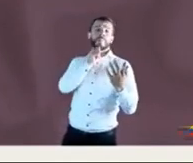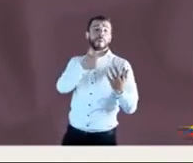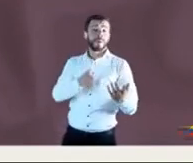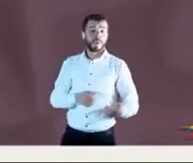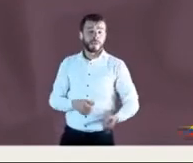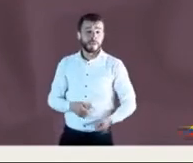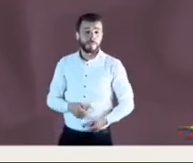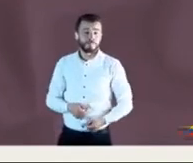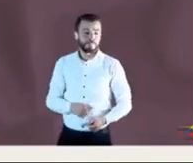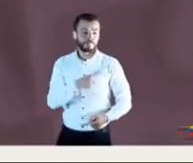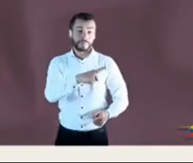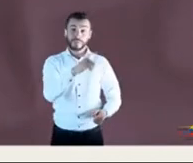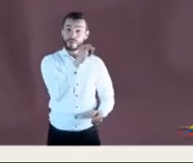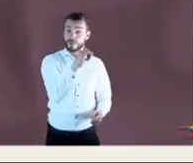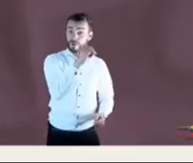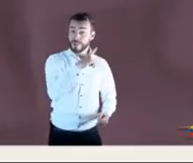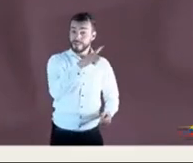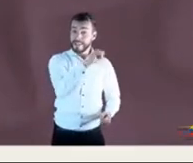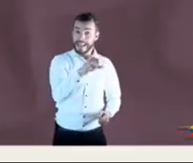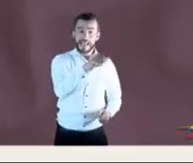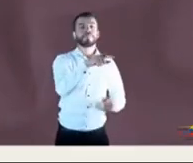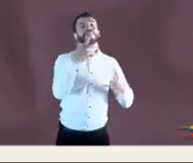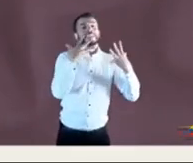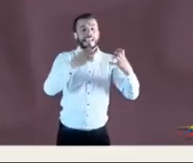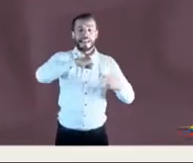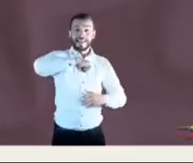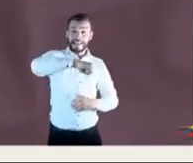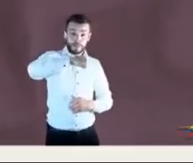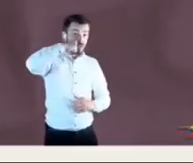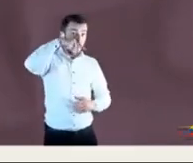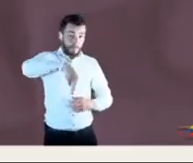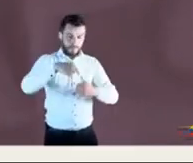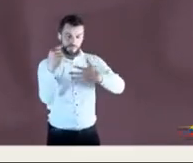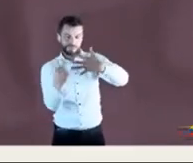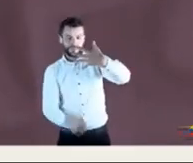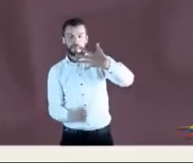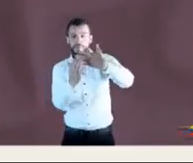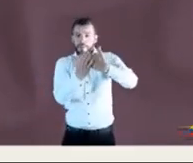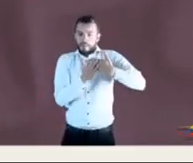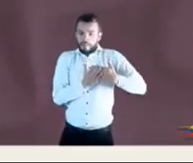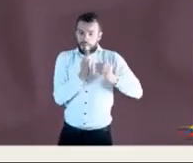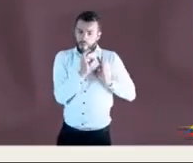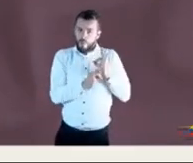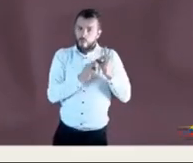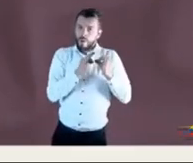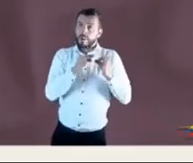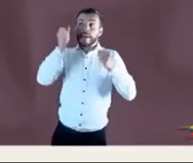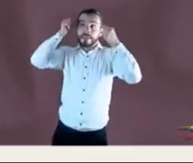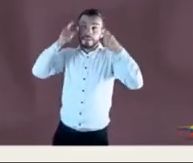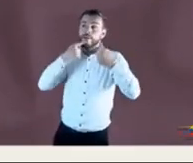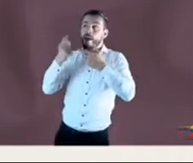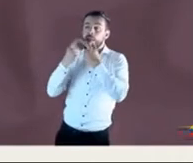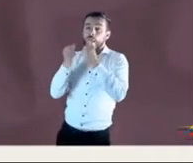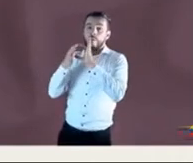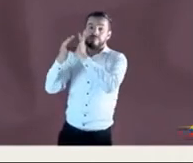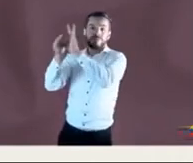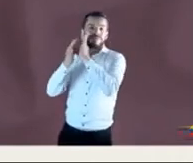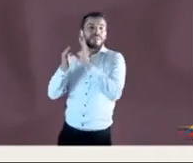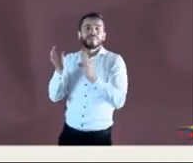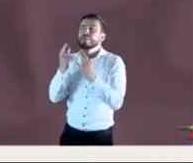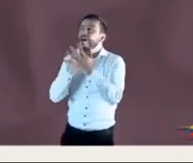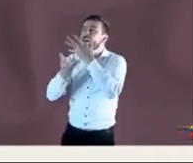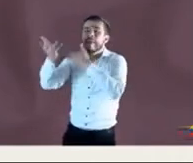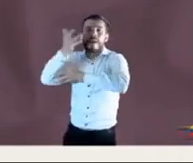la realización y la protección de los derechos humanos a través de la acción del Estado, a través del diálogo con el Estado, a través